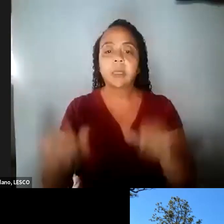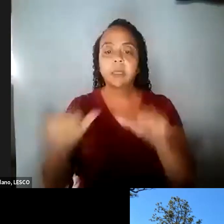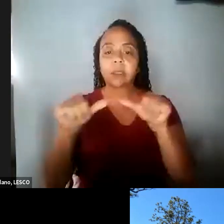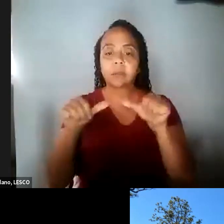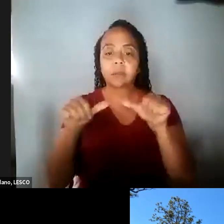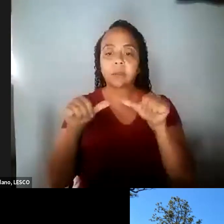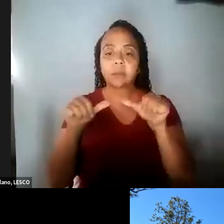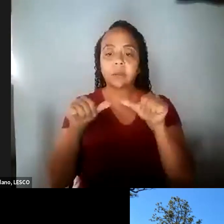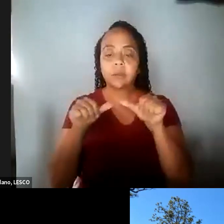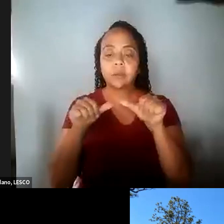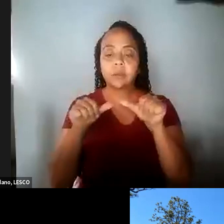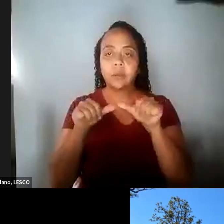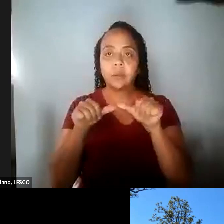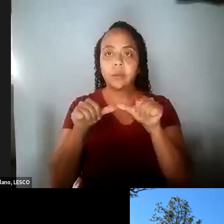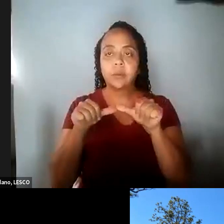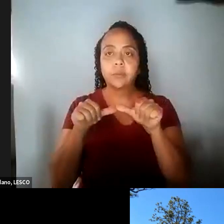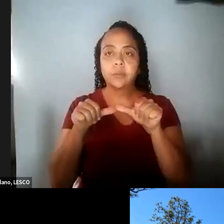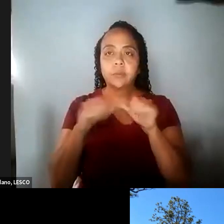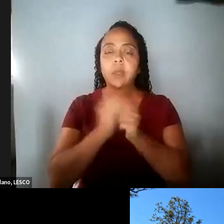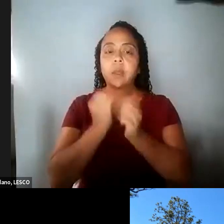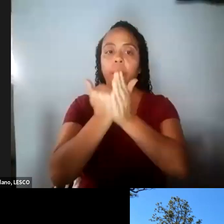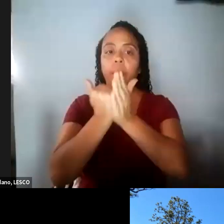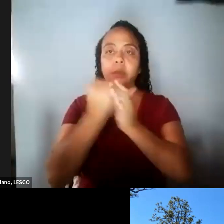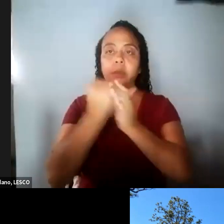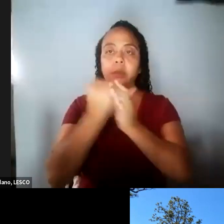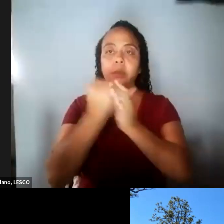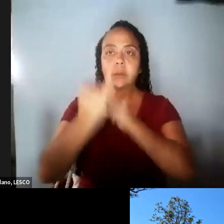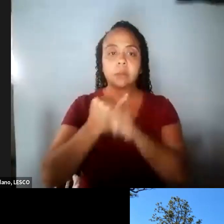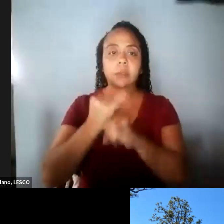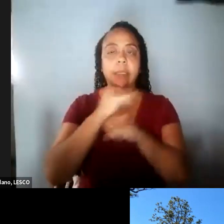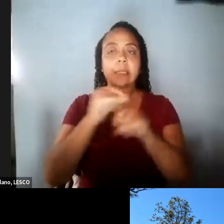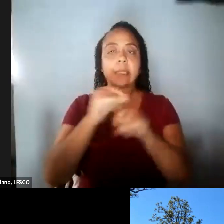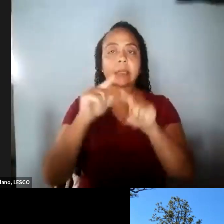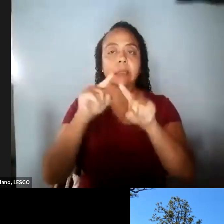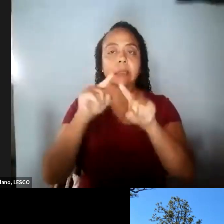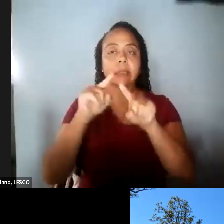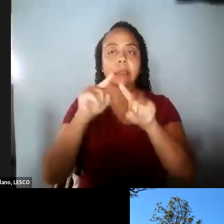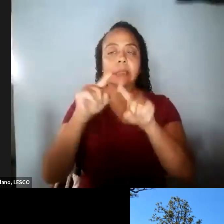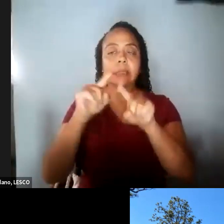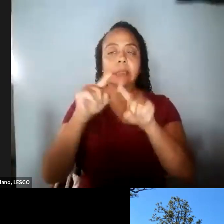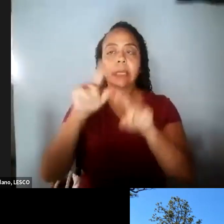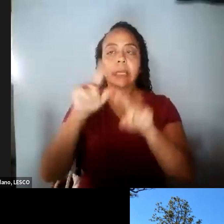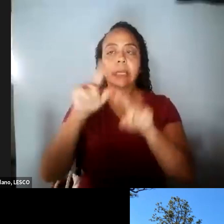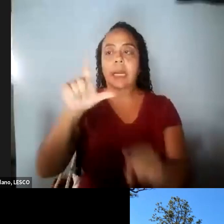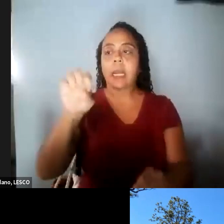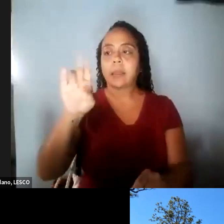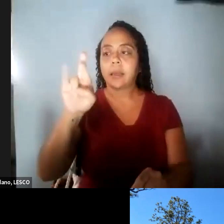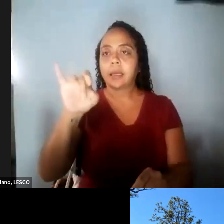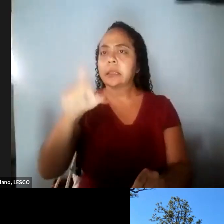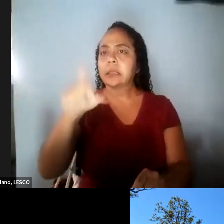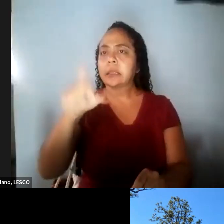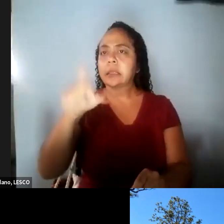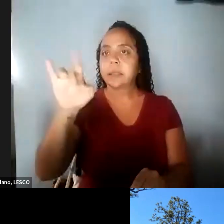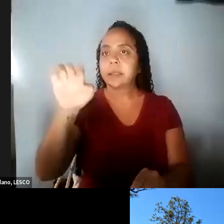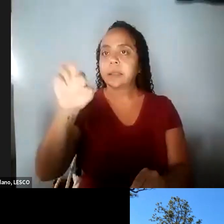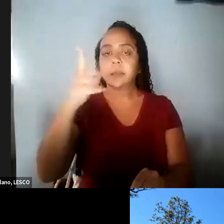dentro del sector de cooperación internacional y de multilaterales que requerimos señor alexander por